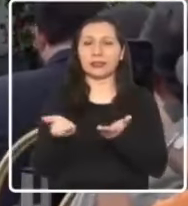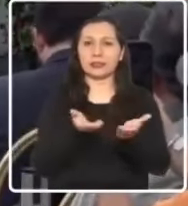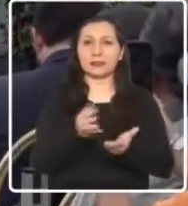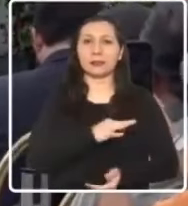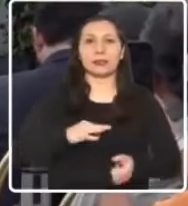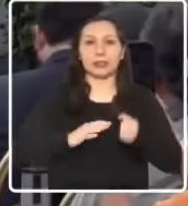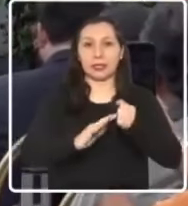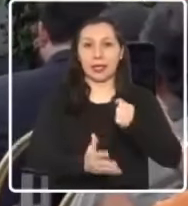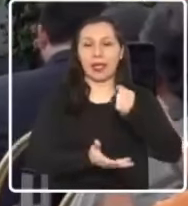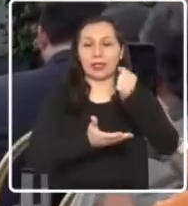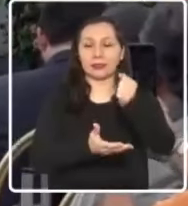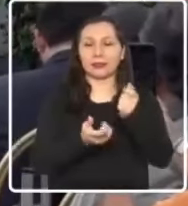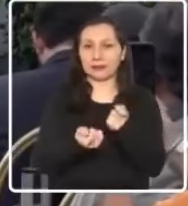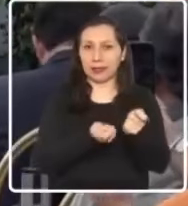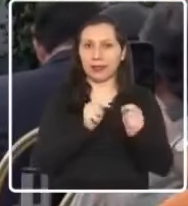del Ministerio de Hacienda,